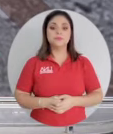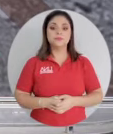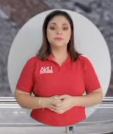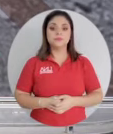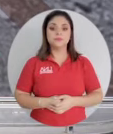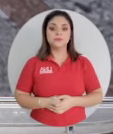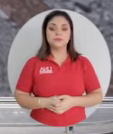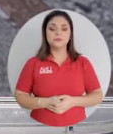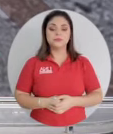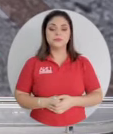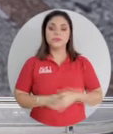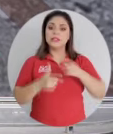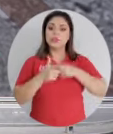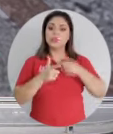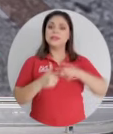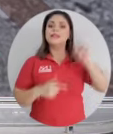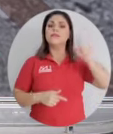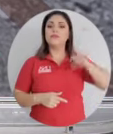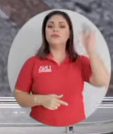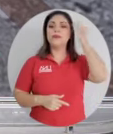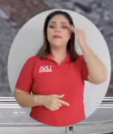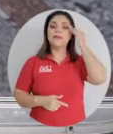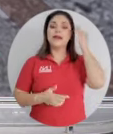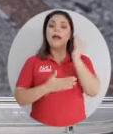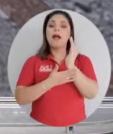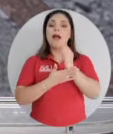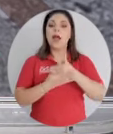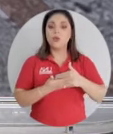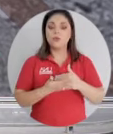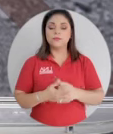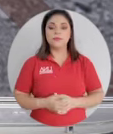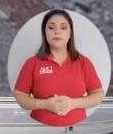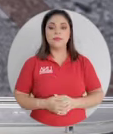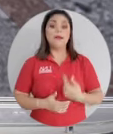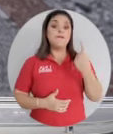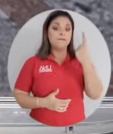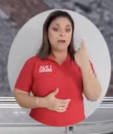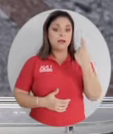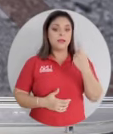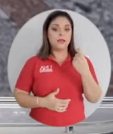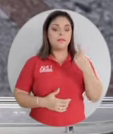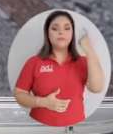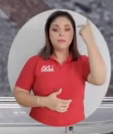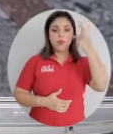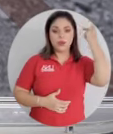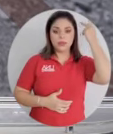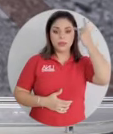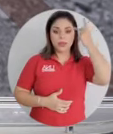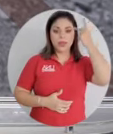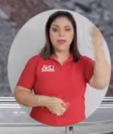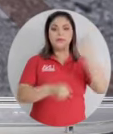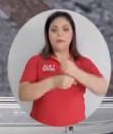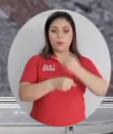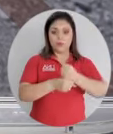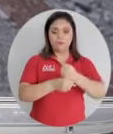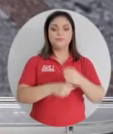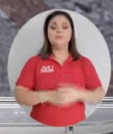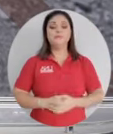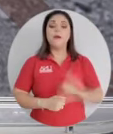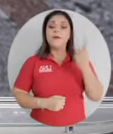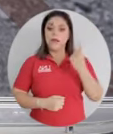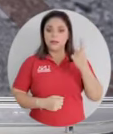yo creo que hay que tomar en consideración algo. Hace falta una política de empleo, hace